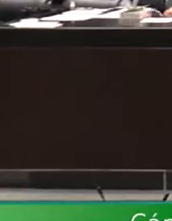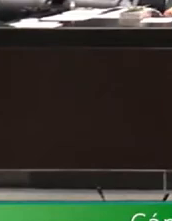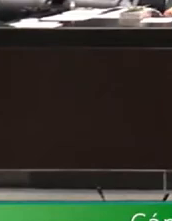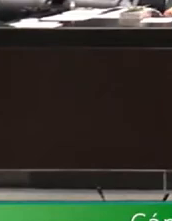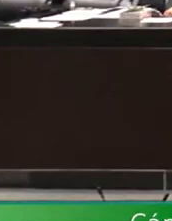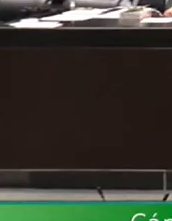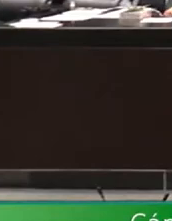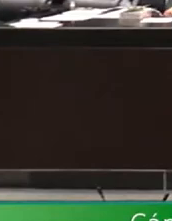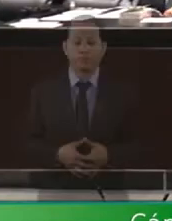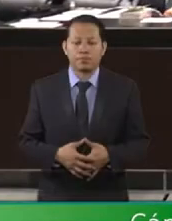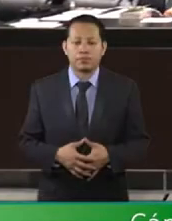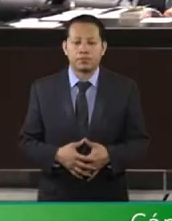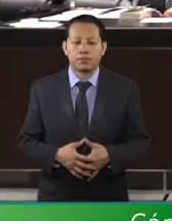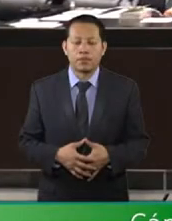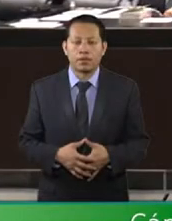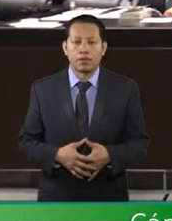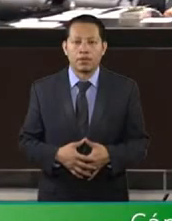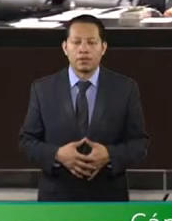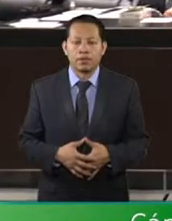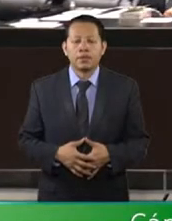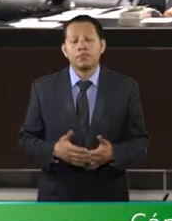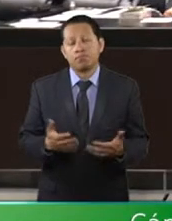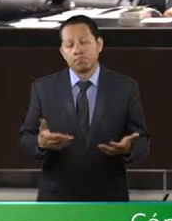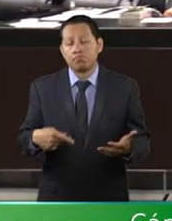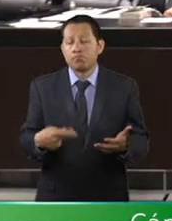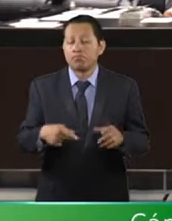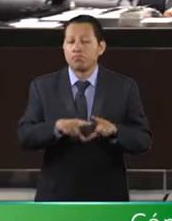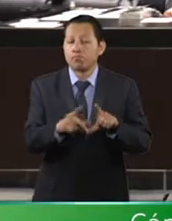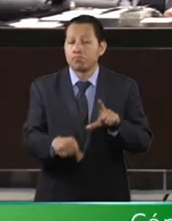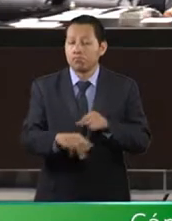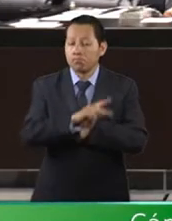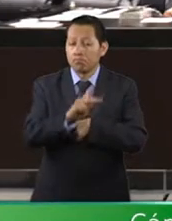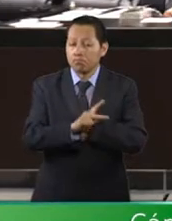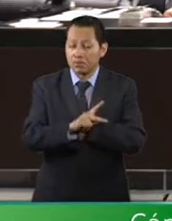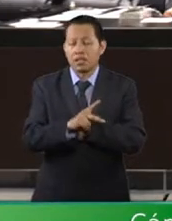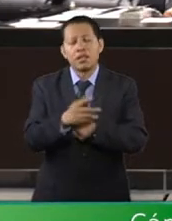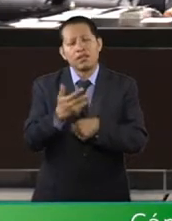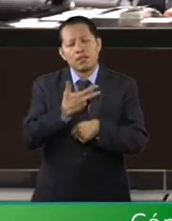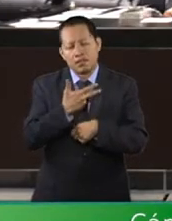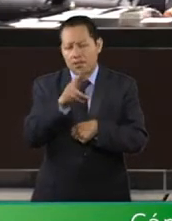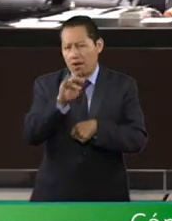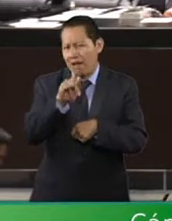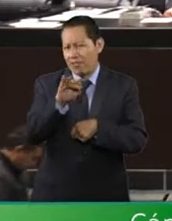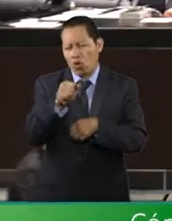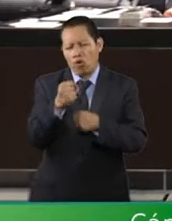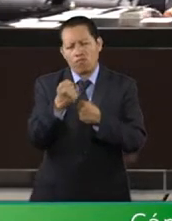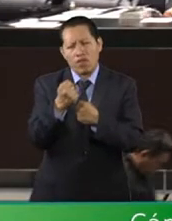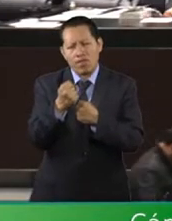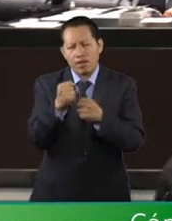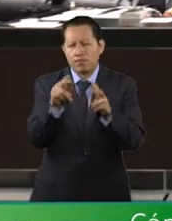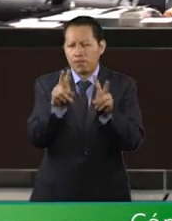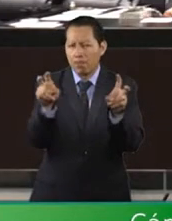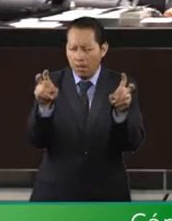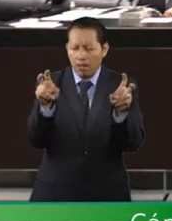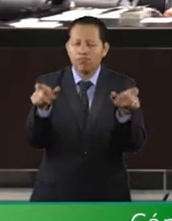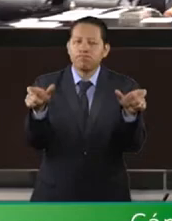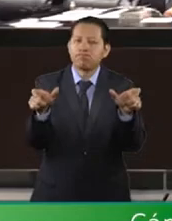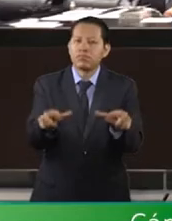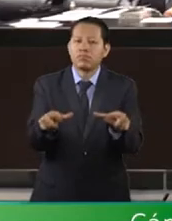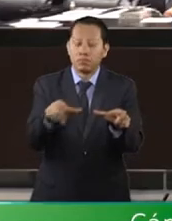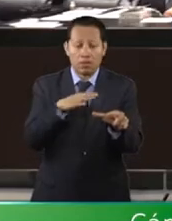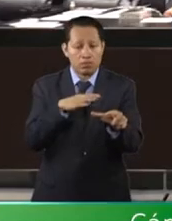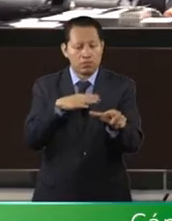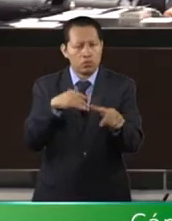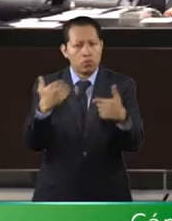a nuestro país nuestro país afronta un reto mayúsculo en materia de seguridad es una de las grandes